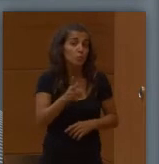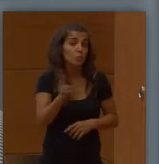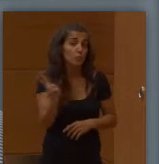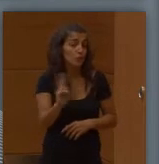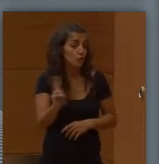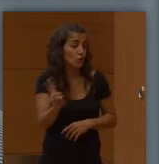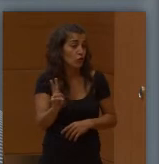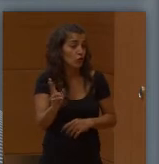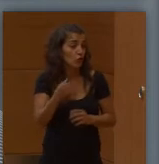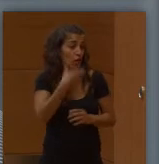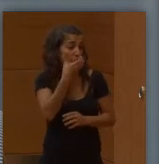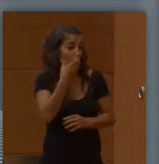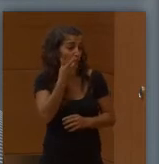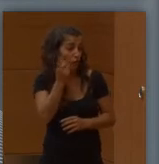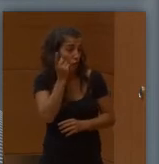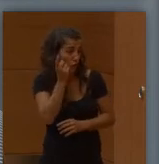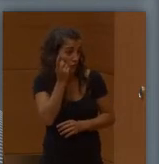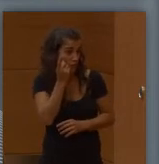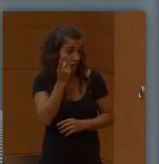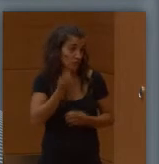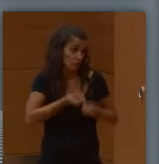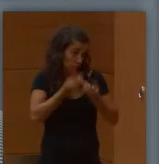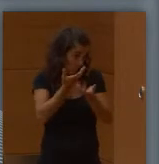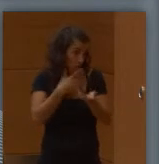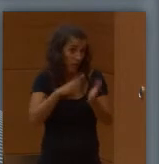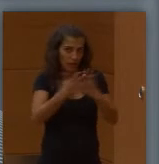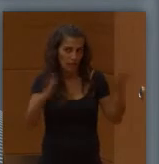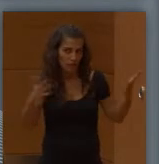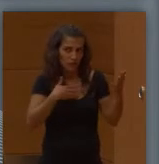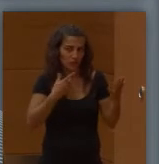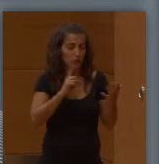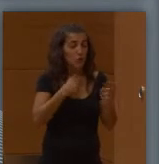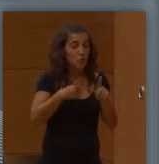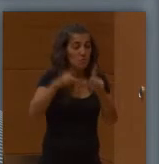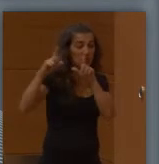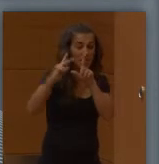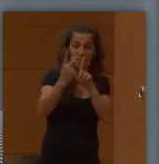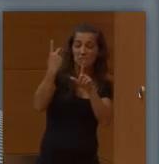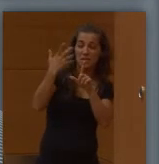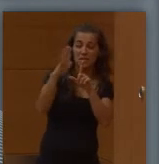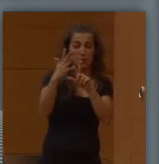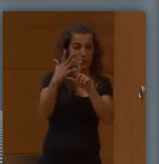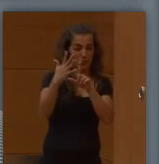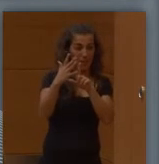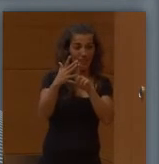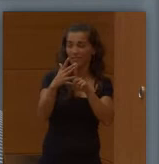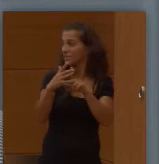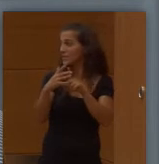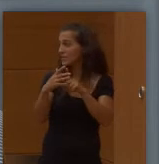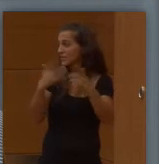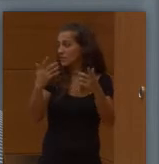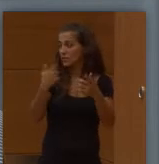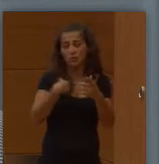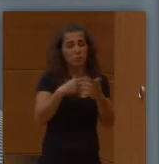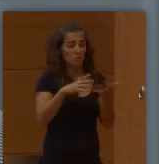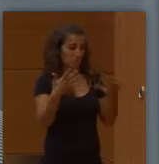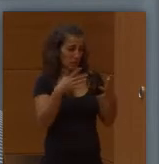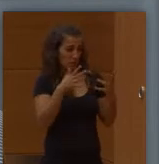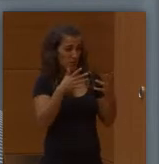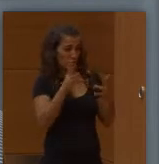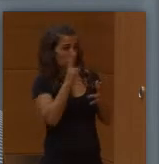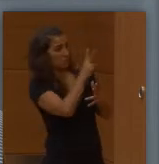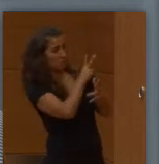más. ¿Qué podemos hacer con nuestra aplicación? Como no veo bien desde aquí la pantalla, lo que voy a hacer es más o menos comentarlo desde aquí.